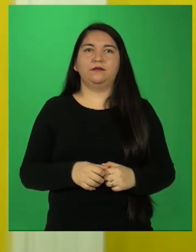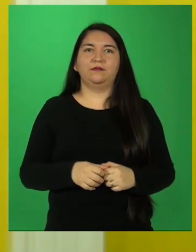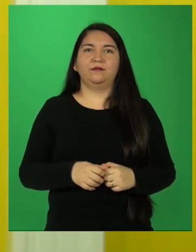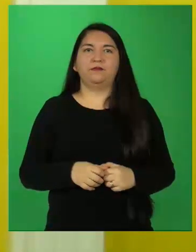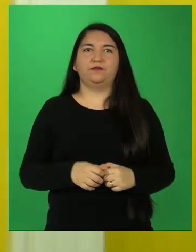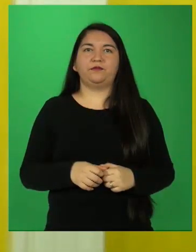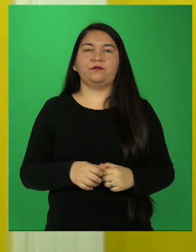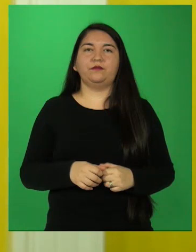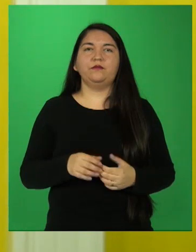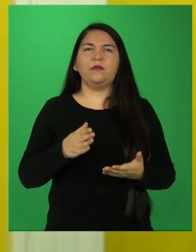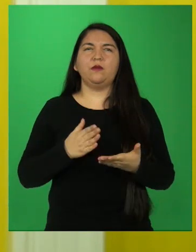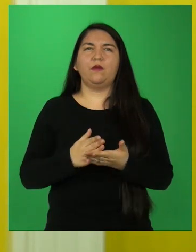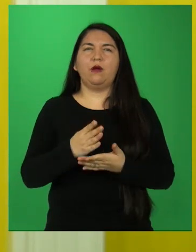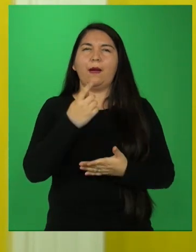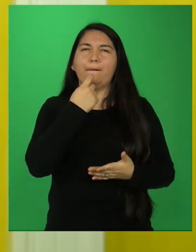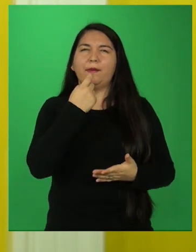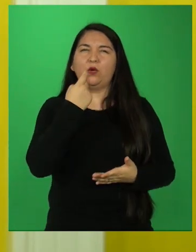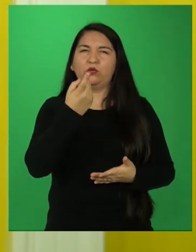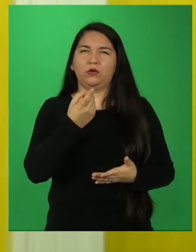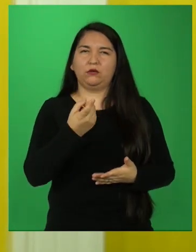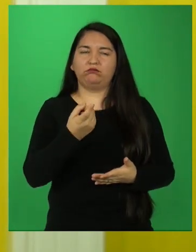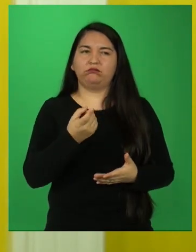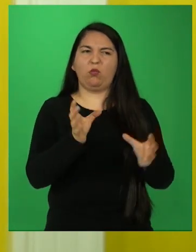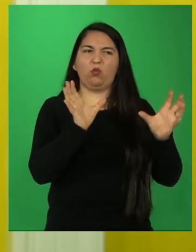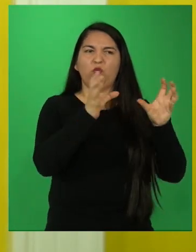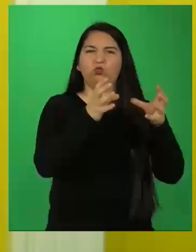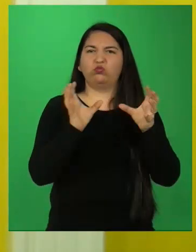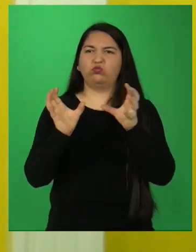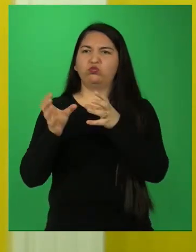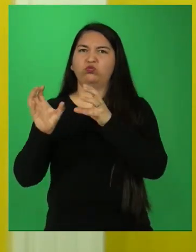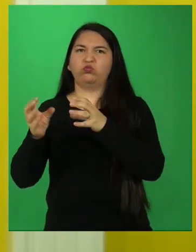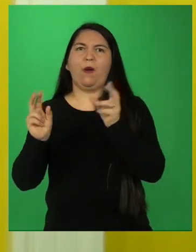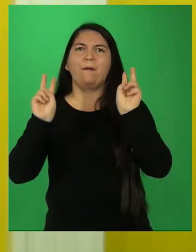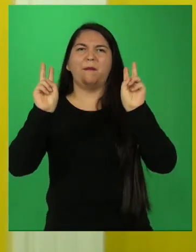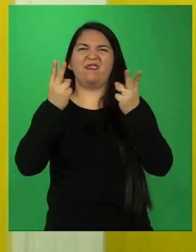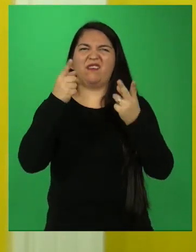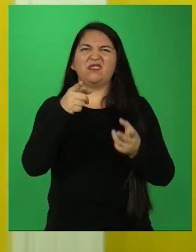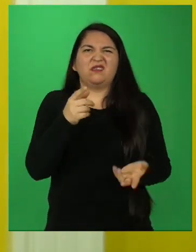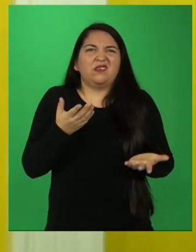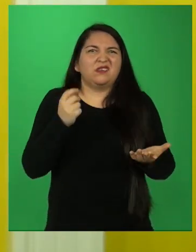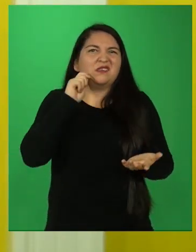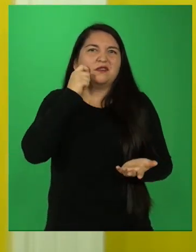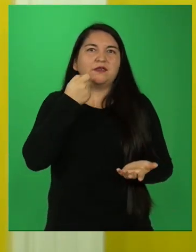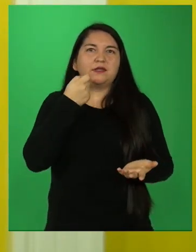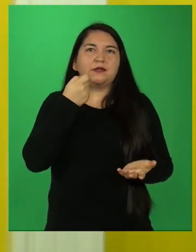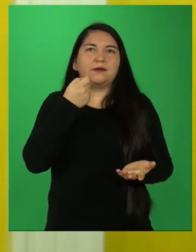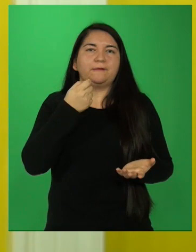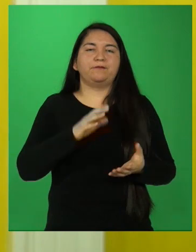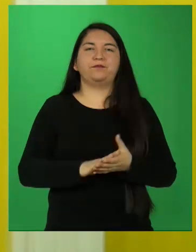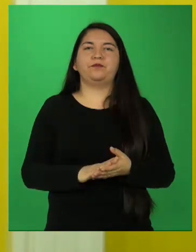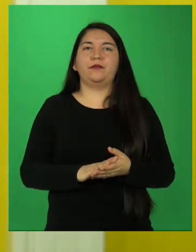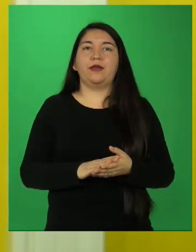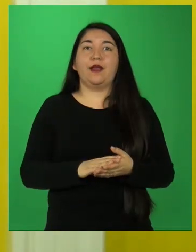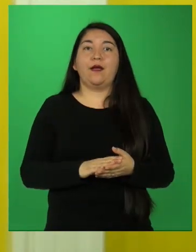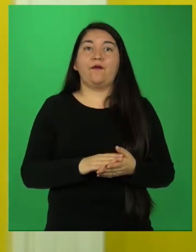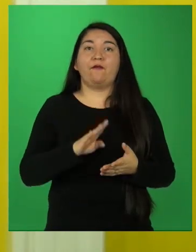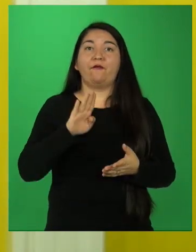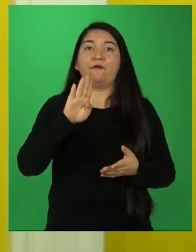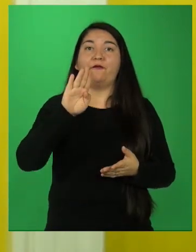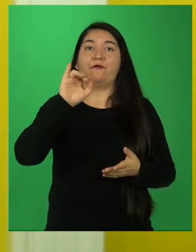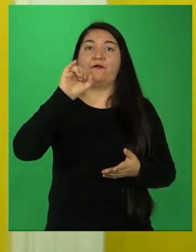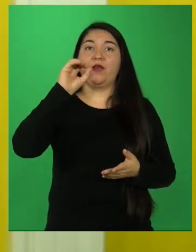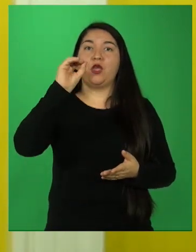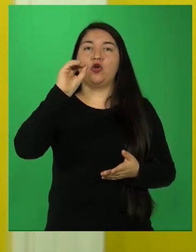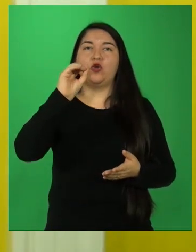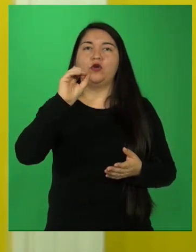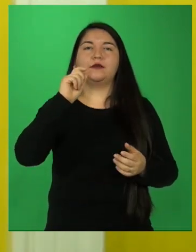Comenzamos con la pregunta, ¿qué es la biodiversidad? Si nosotros descomponemos este concepto, bio significa vida